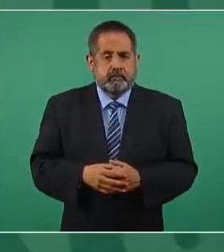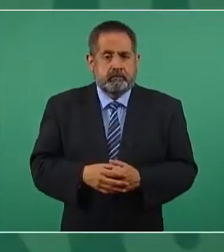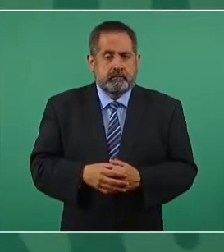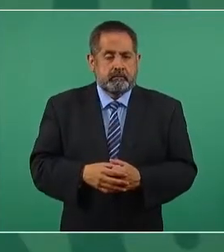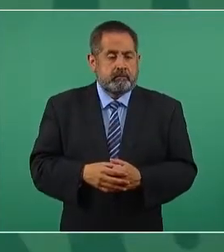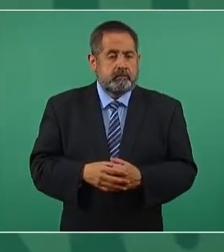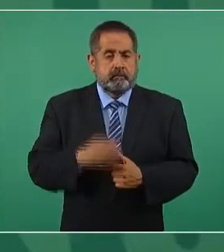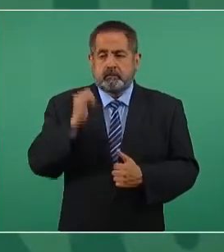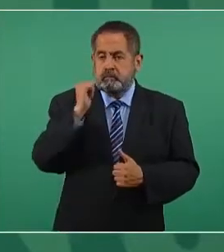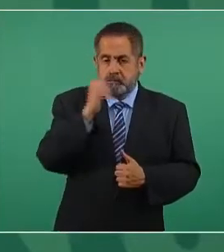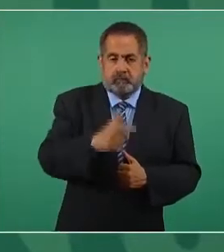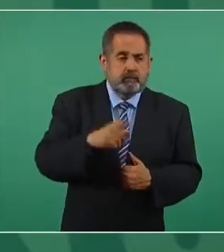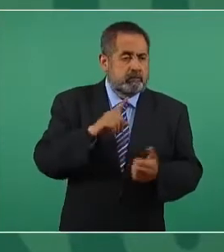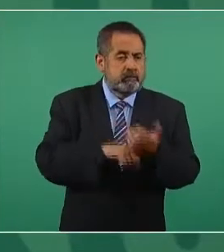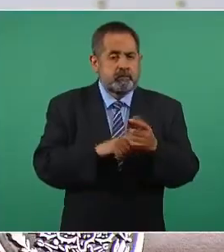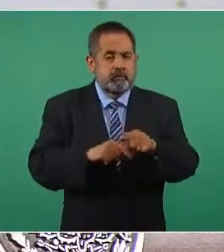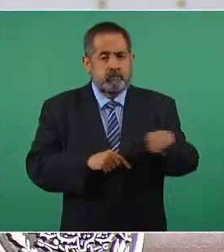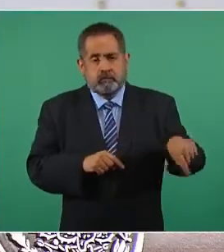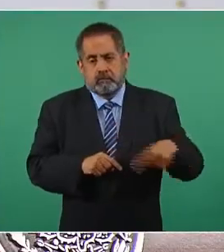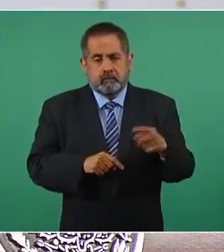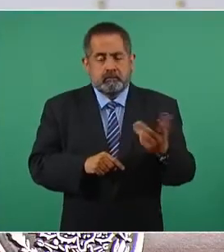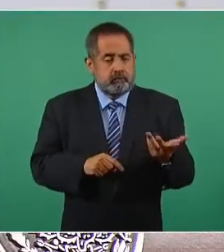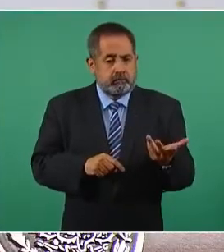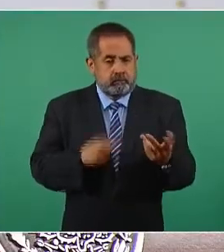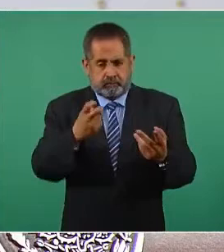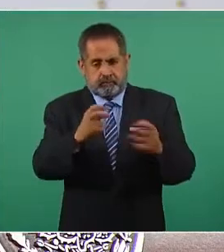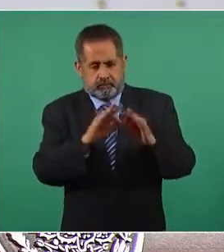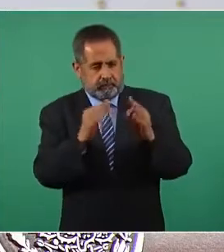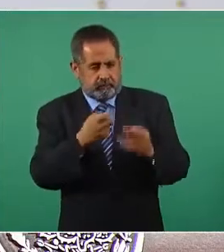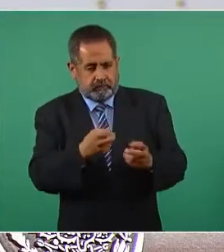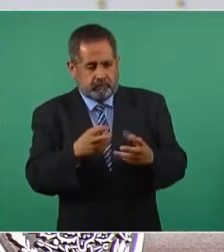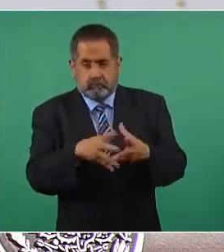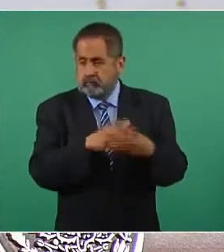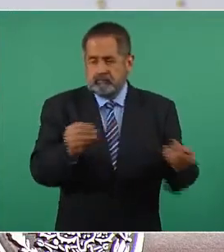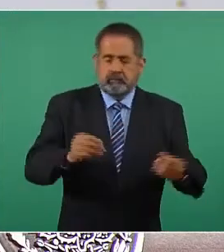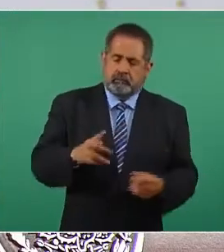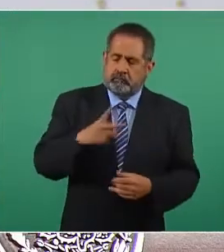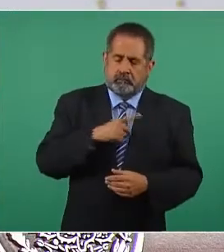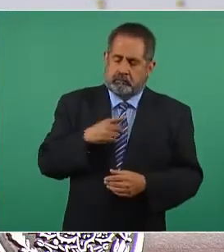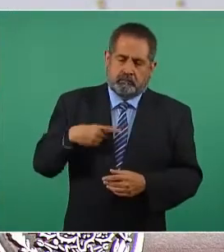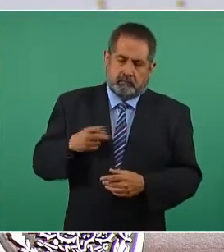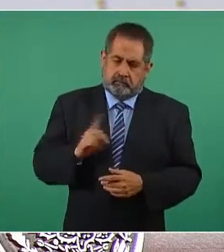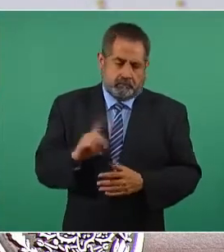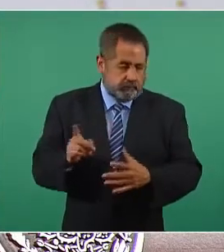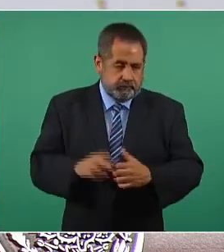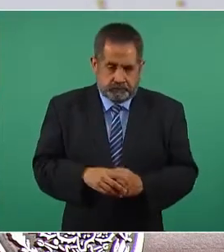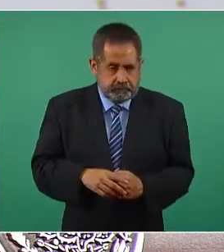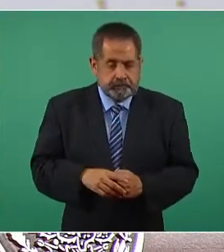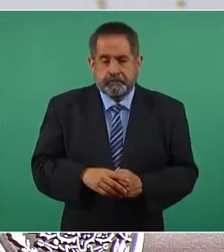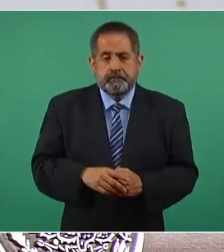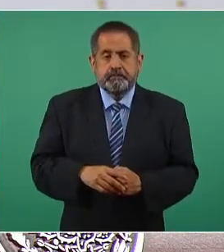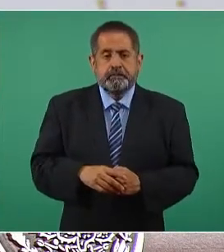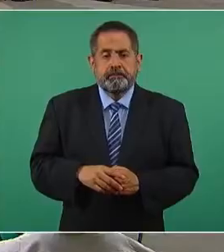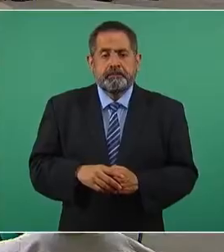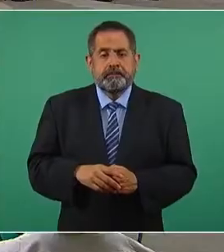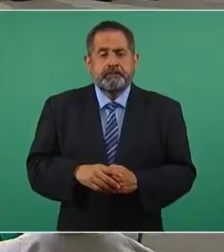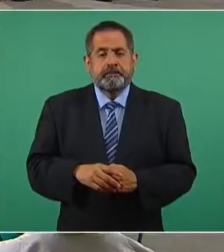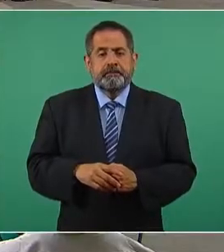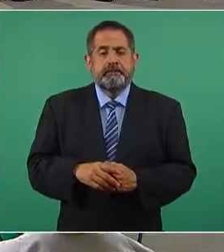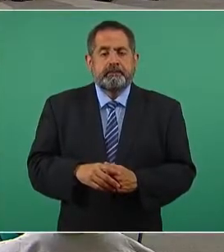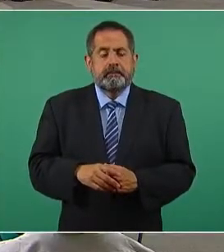llevarse a cabo actos de este tipo, y que